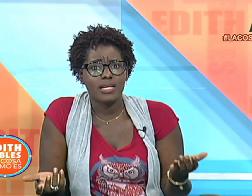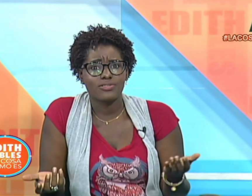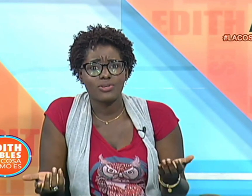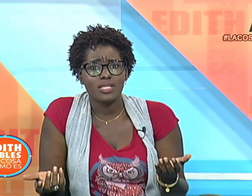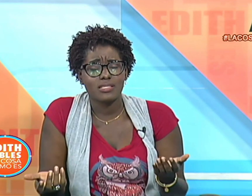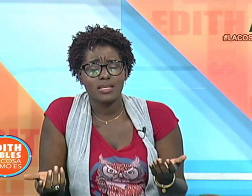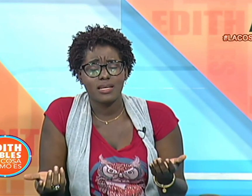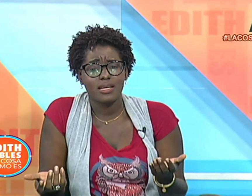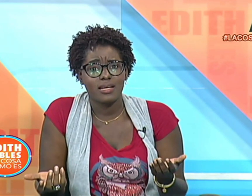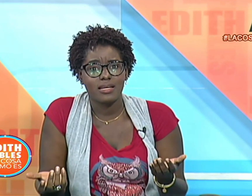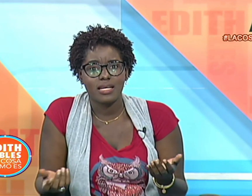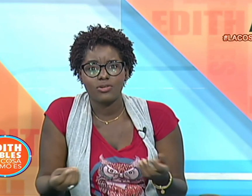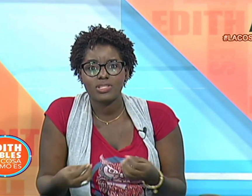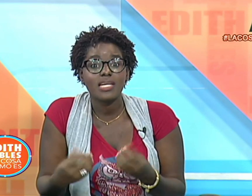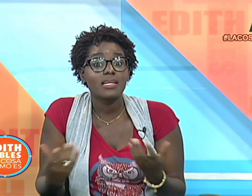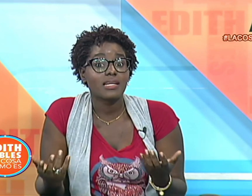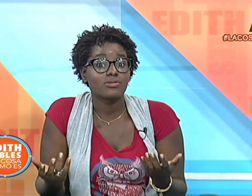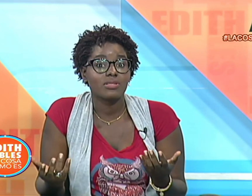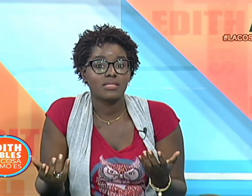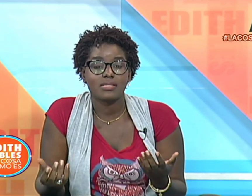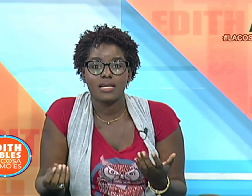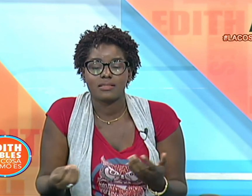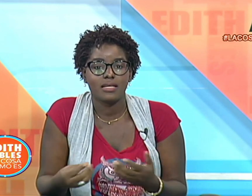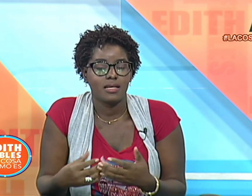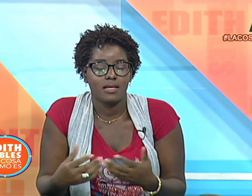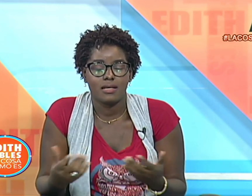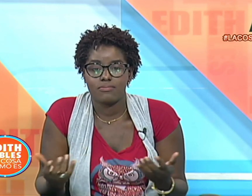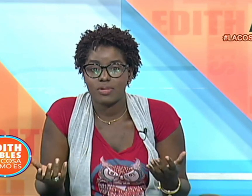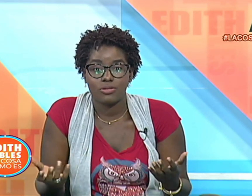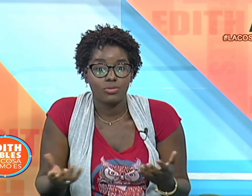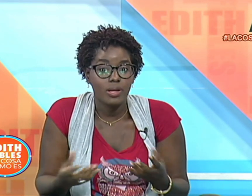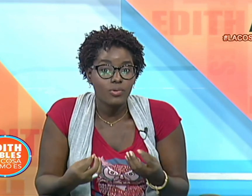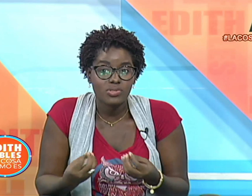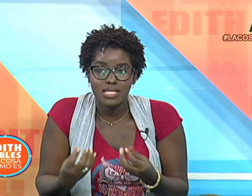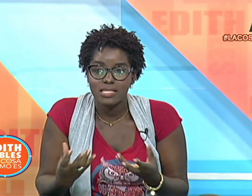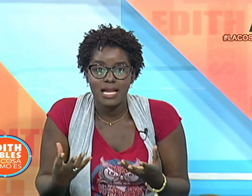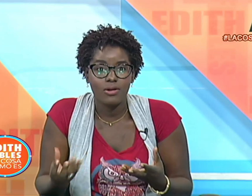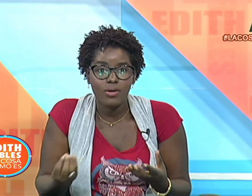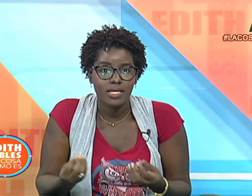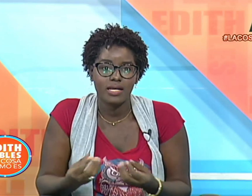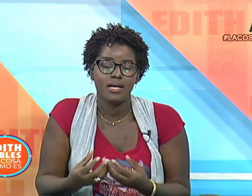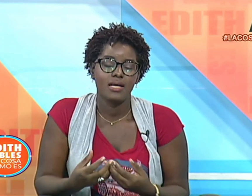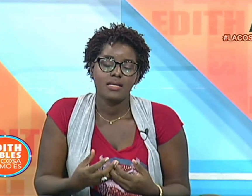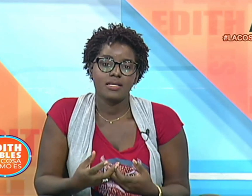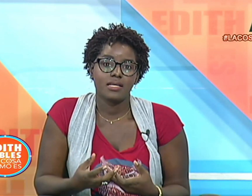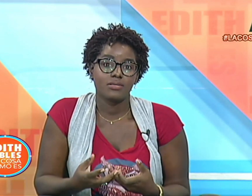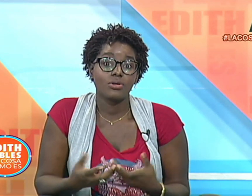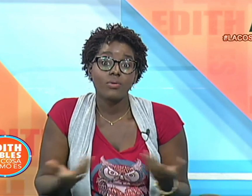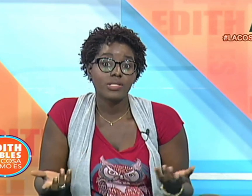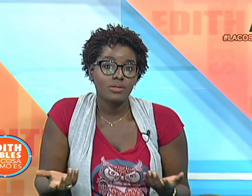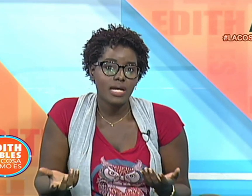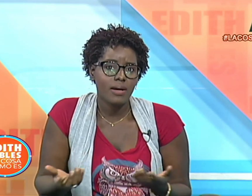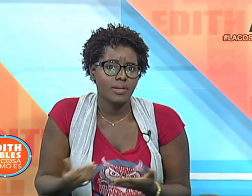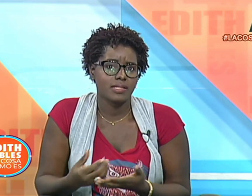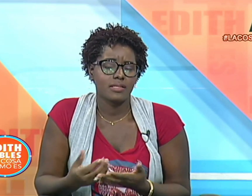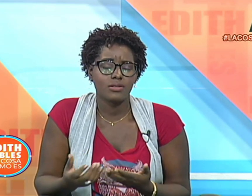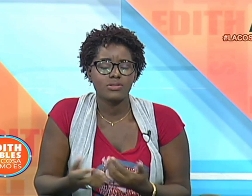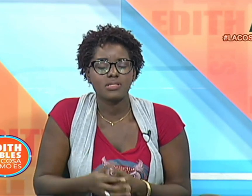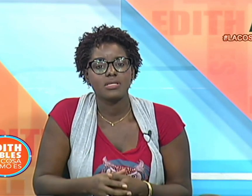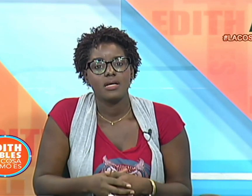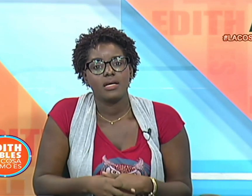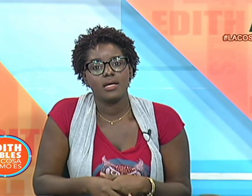exoneraciones que no tienen razón de ser que tú le buscas la lógica y que son cuestionables